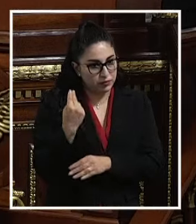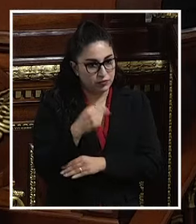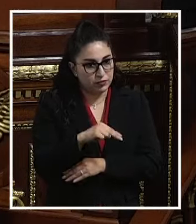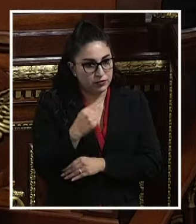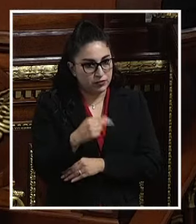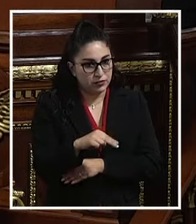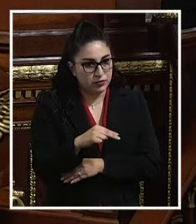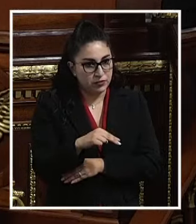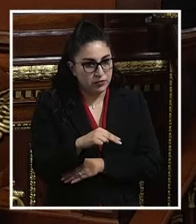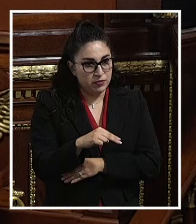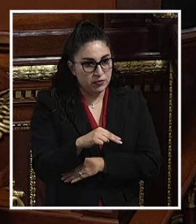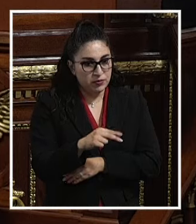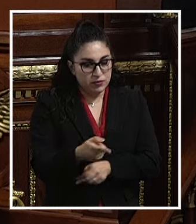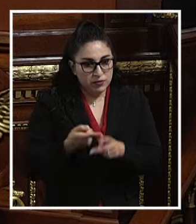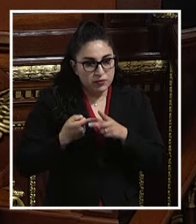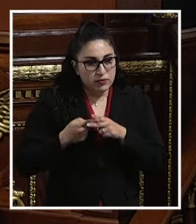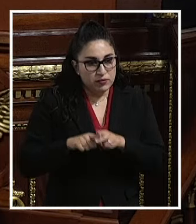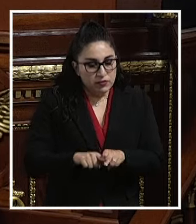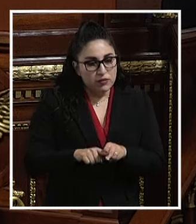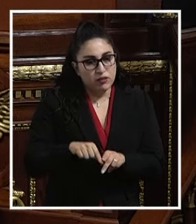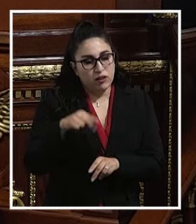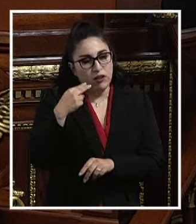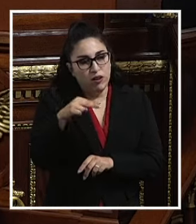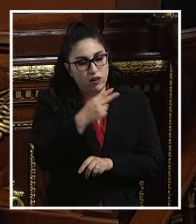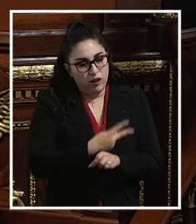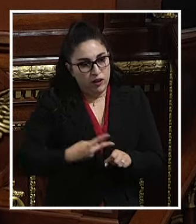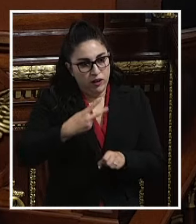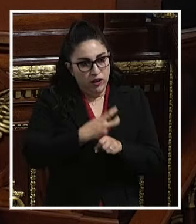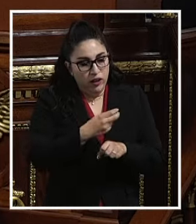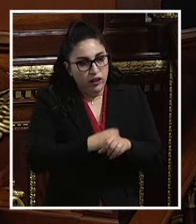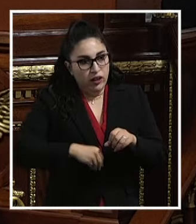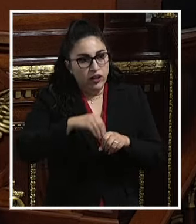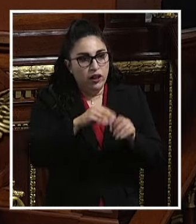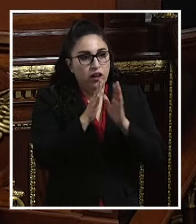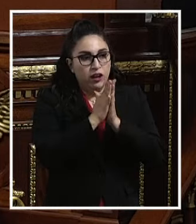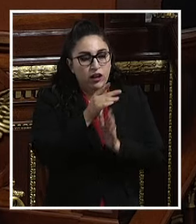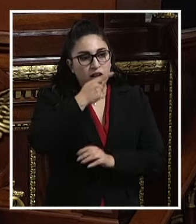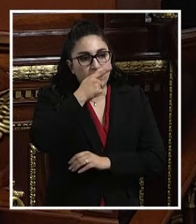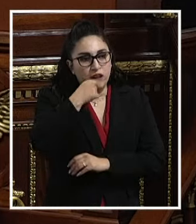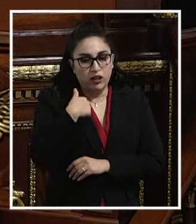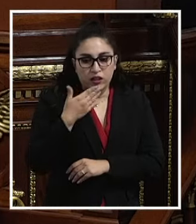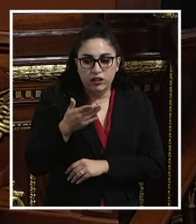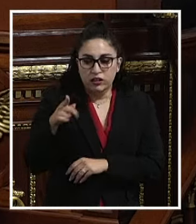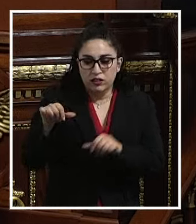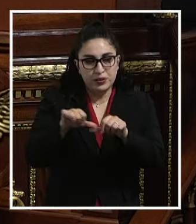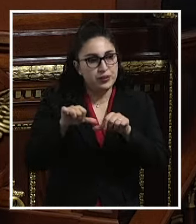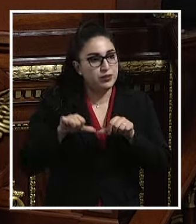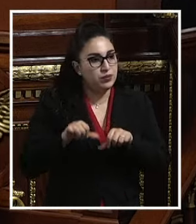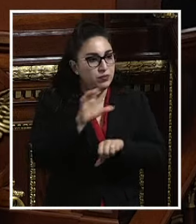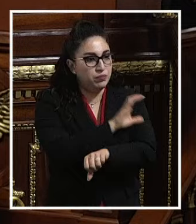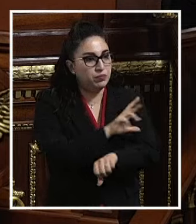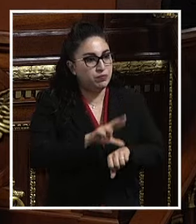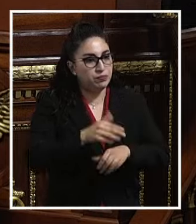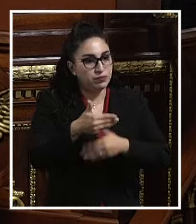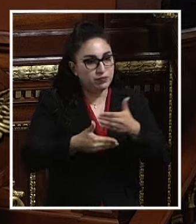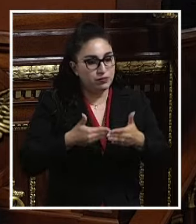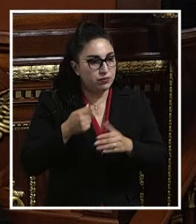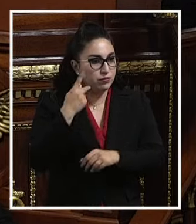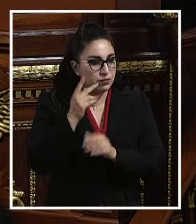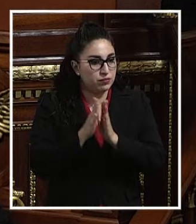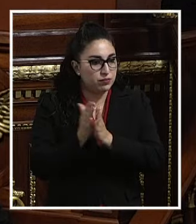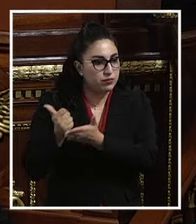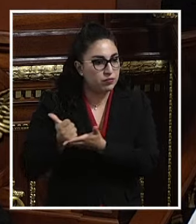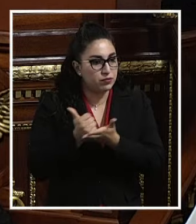voz, comenzando por apellido. Se solicita a la Coordinación de Servicios Parlamentarios apoyar a las